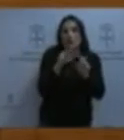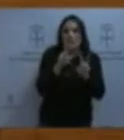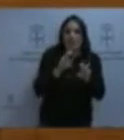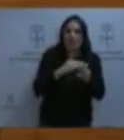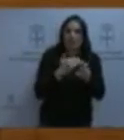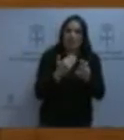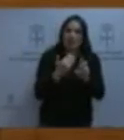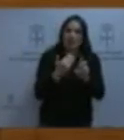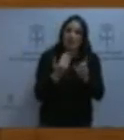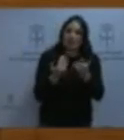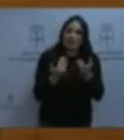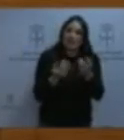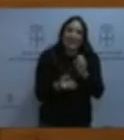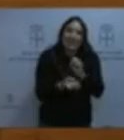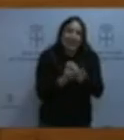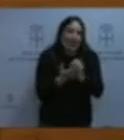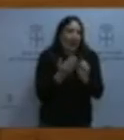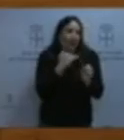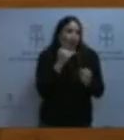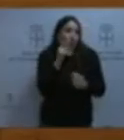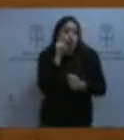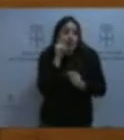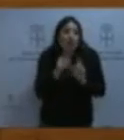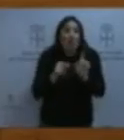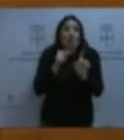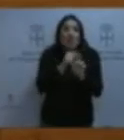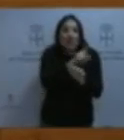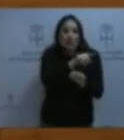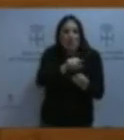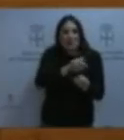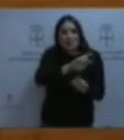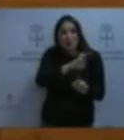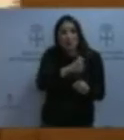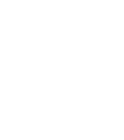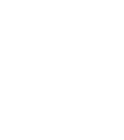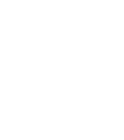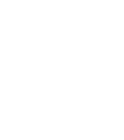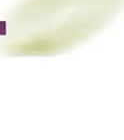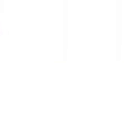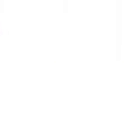productos que vaya dirigido hacia esos meses. Y de eso todavía no hemos hablado.